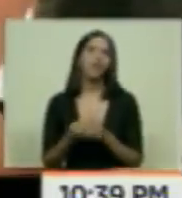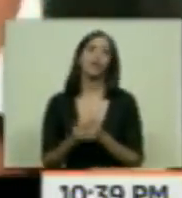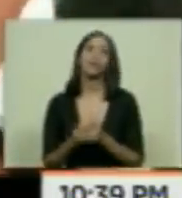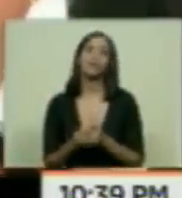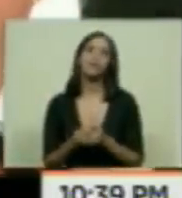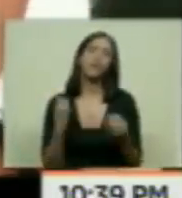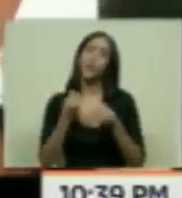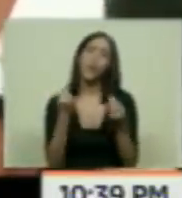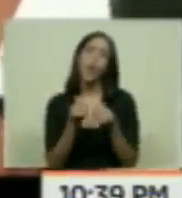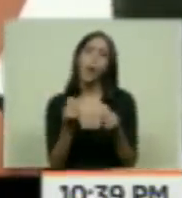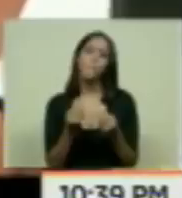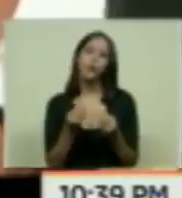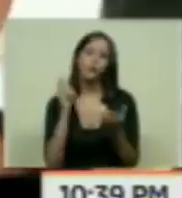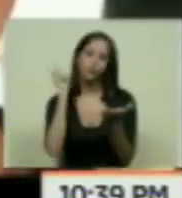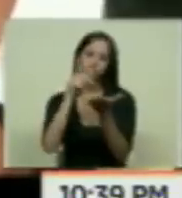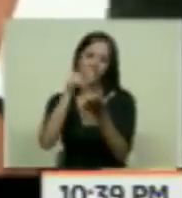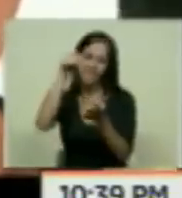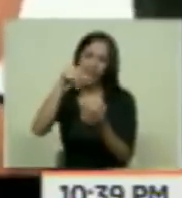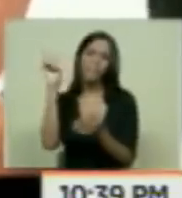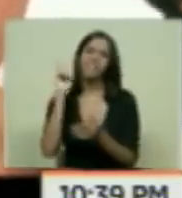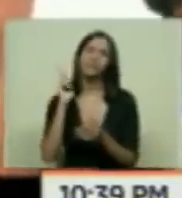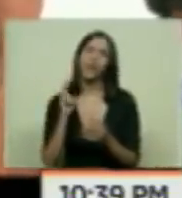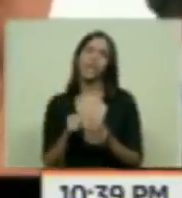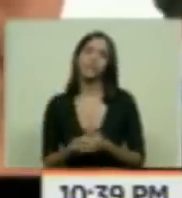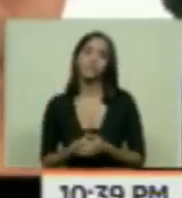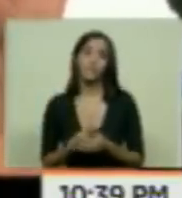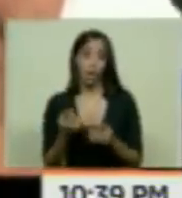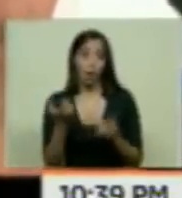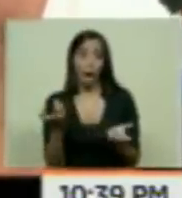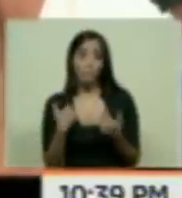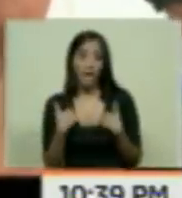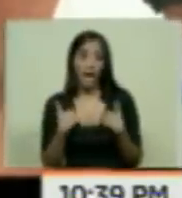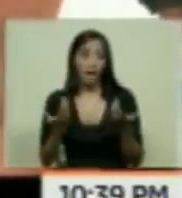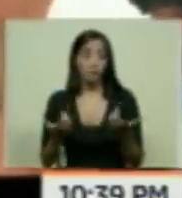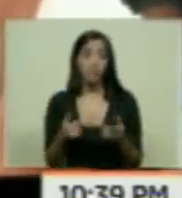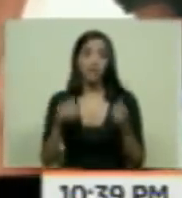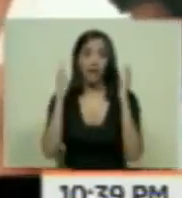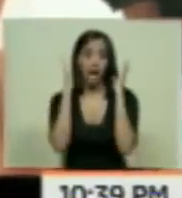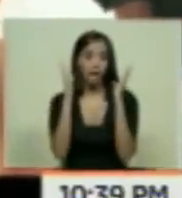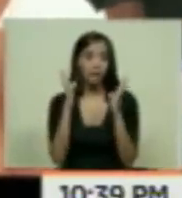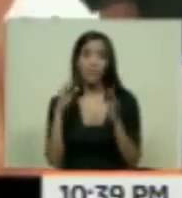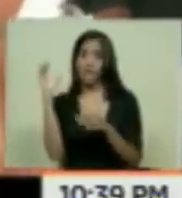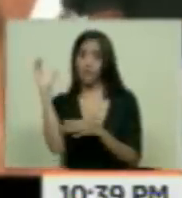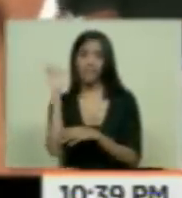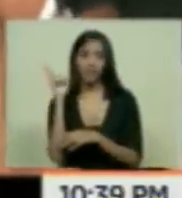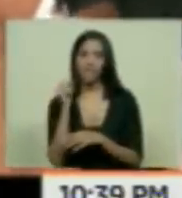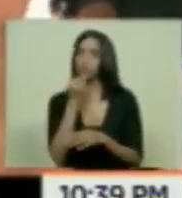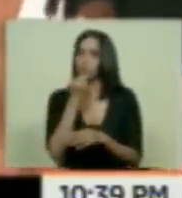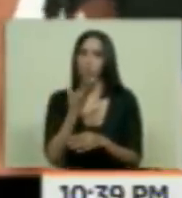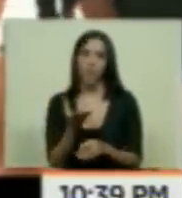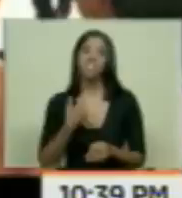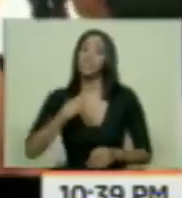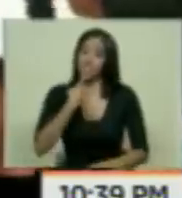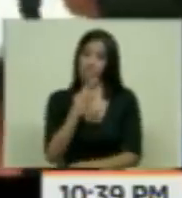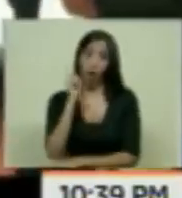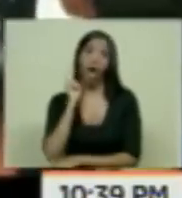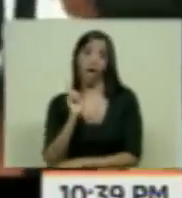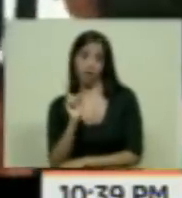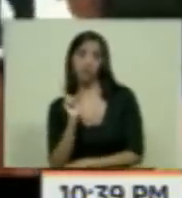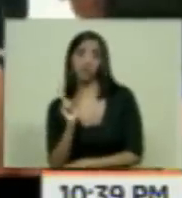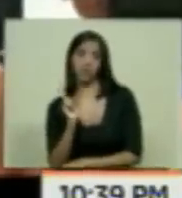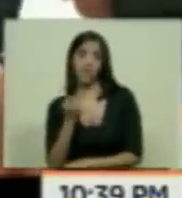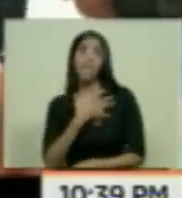ha sido el trato desde que usted llegó acá a Venezuela? Mire, el trato aquí en Venezuela ha sido demasiado bueno. Y yo le digo algo,